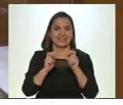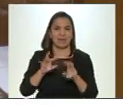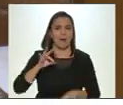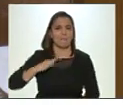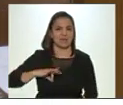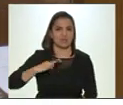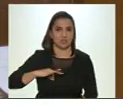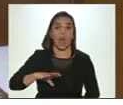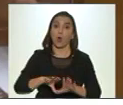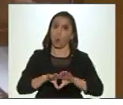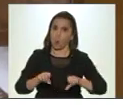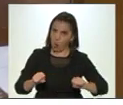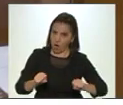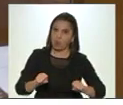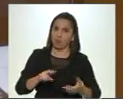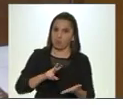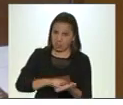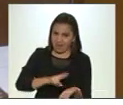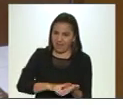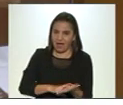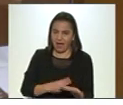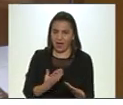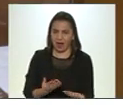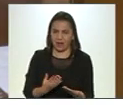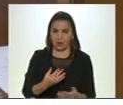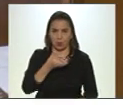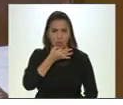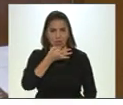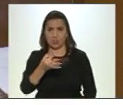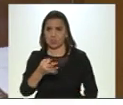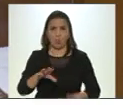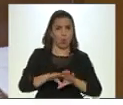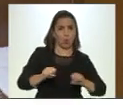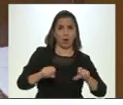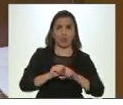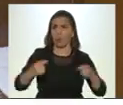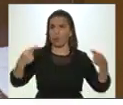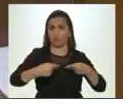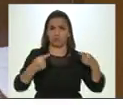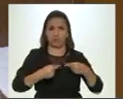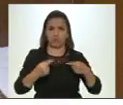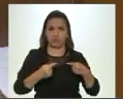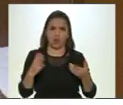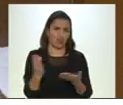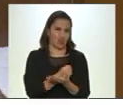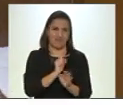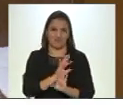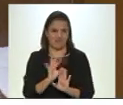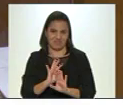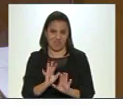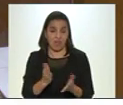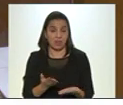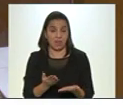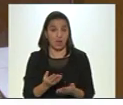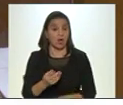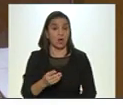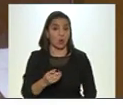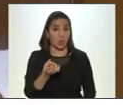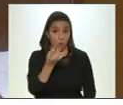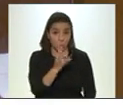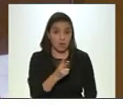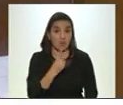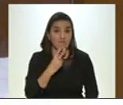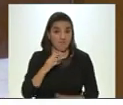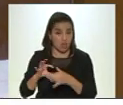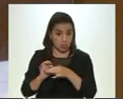posibles. Cuando hablamos de acuerdo y nos ponemos en posiciones antagónicas, no vamos a llegar nunca a ningún punto. Y lo único que están viviendo las consecuencias es nuestras